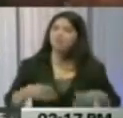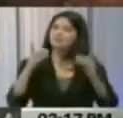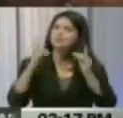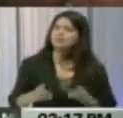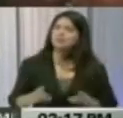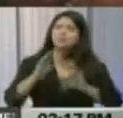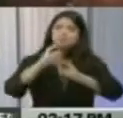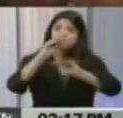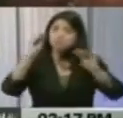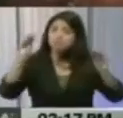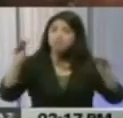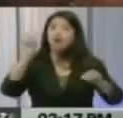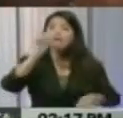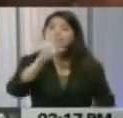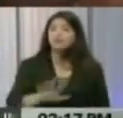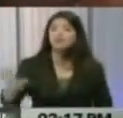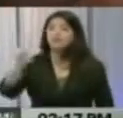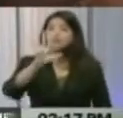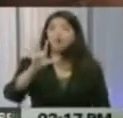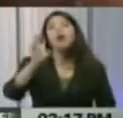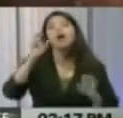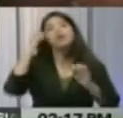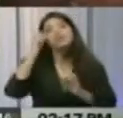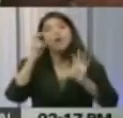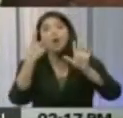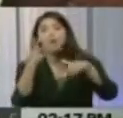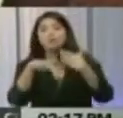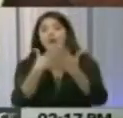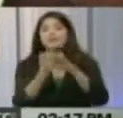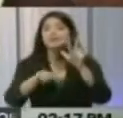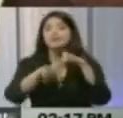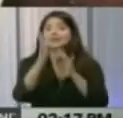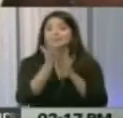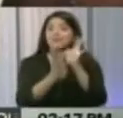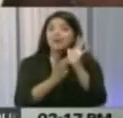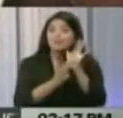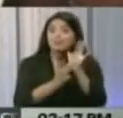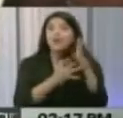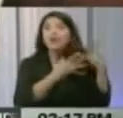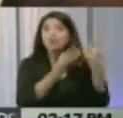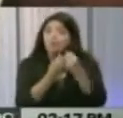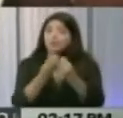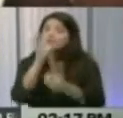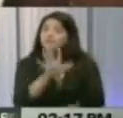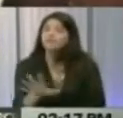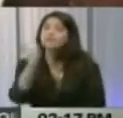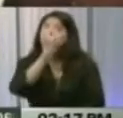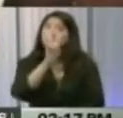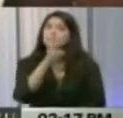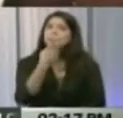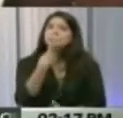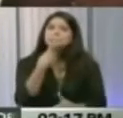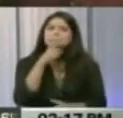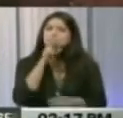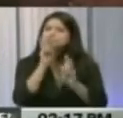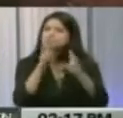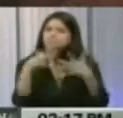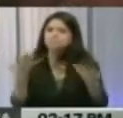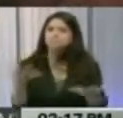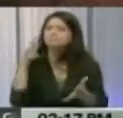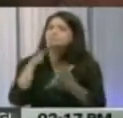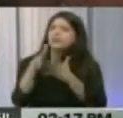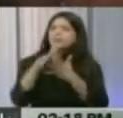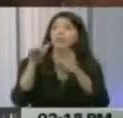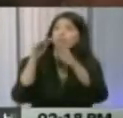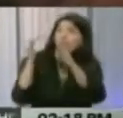decidido convocarse en Venezuela para los días 8 al 13 de abril, acompañando a nuestro país, hablando un poco de lo que está sucediendo en